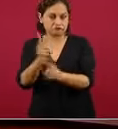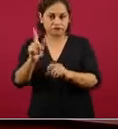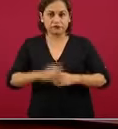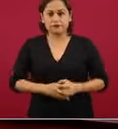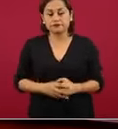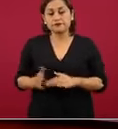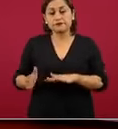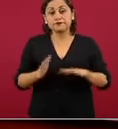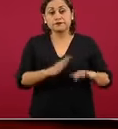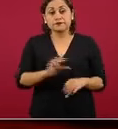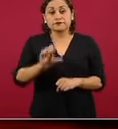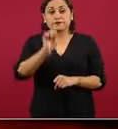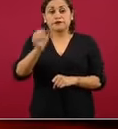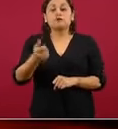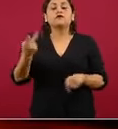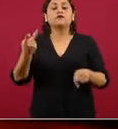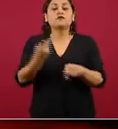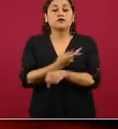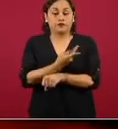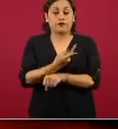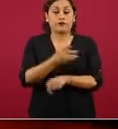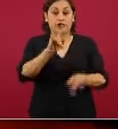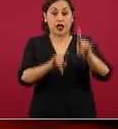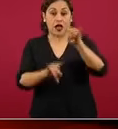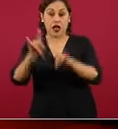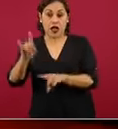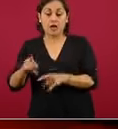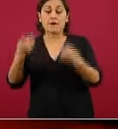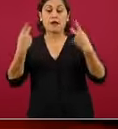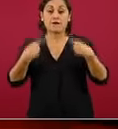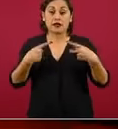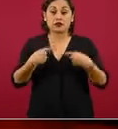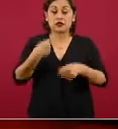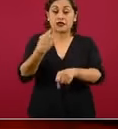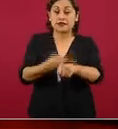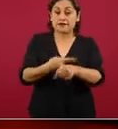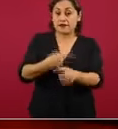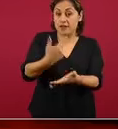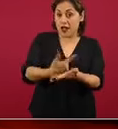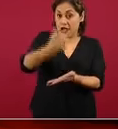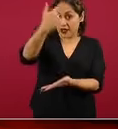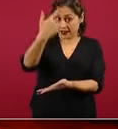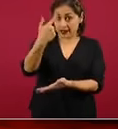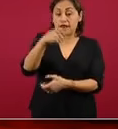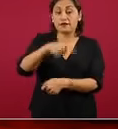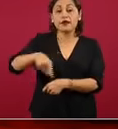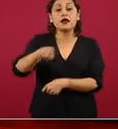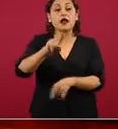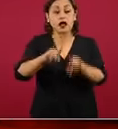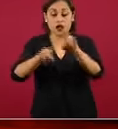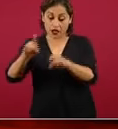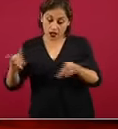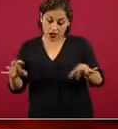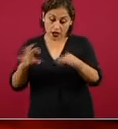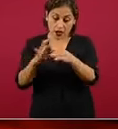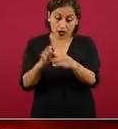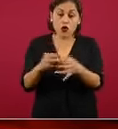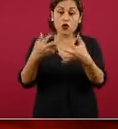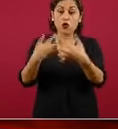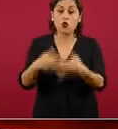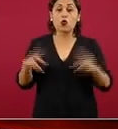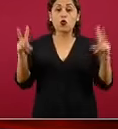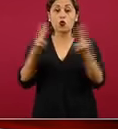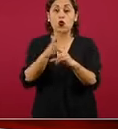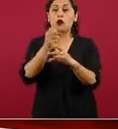caso de los pacientes críticos, los pacientes que requieren, en general aquí lo que definimos son pacientes que requieren una intubación y